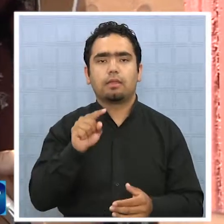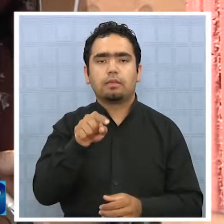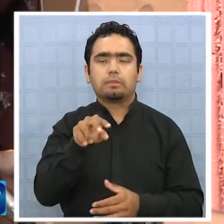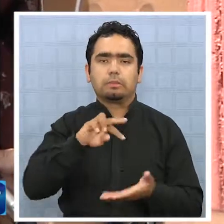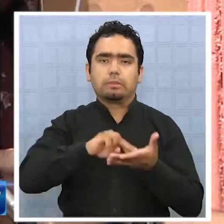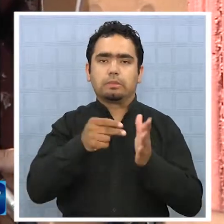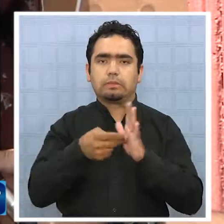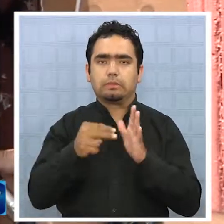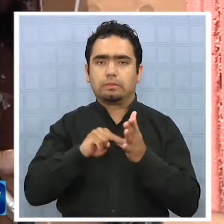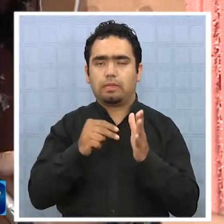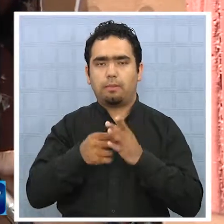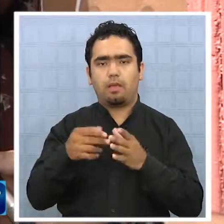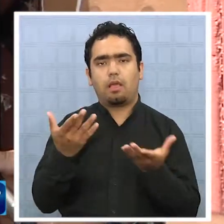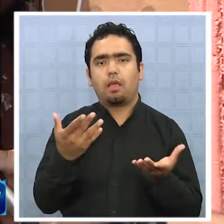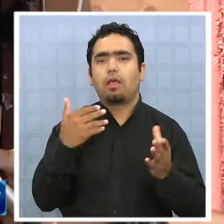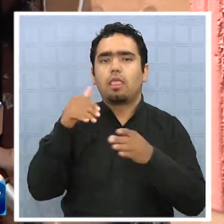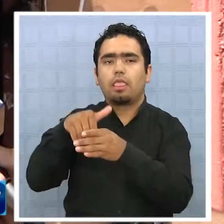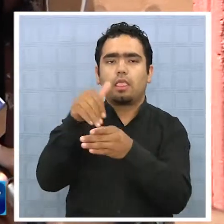Pretenden